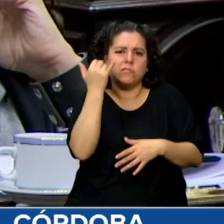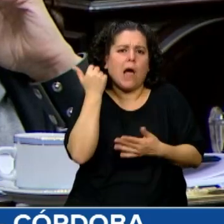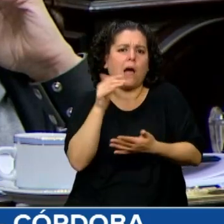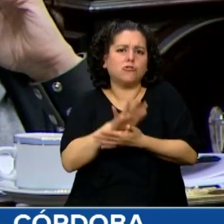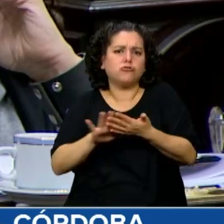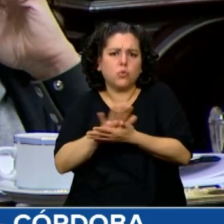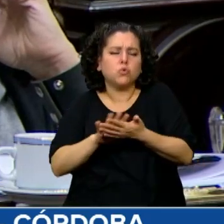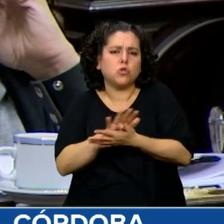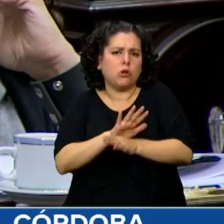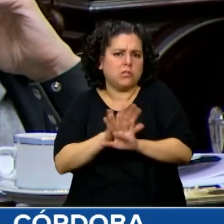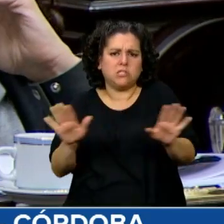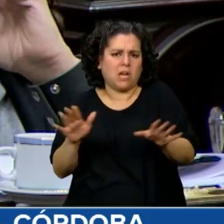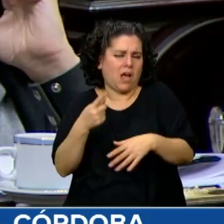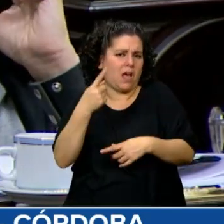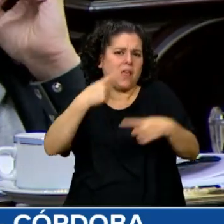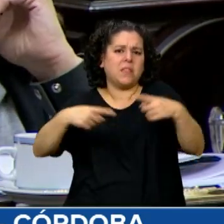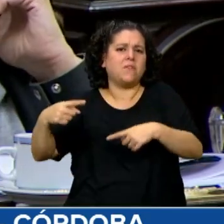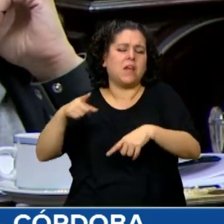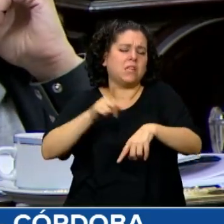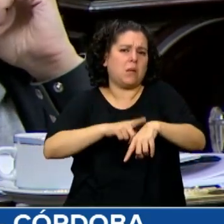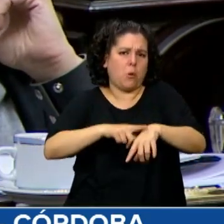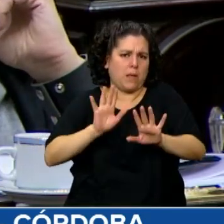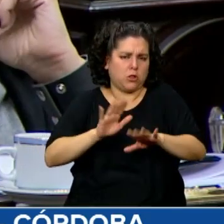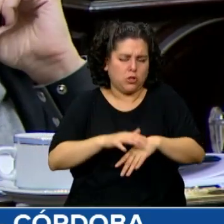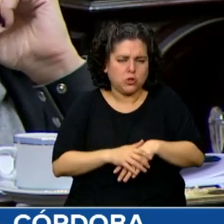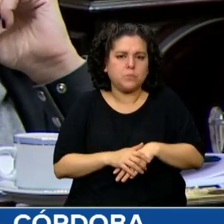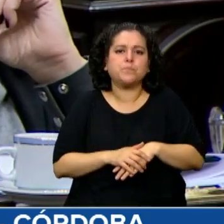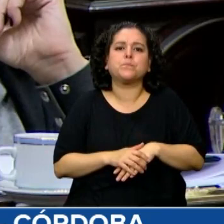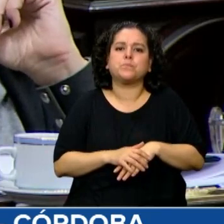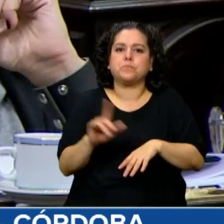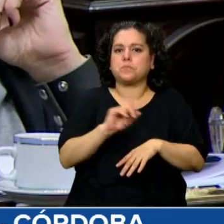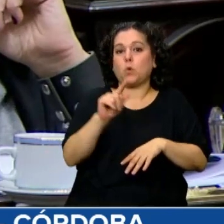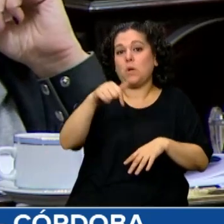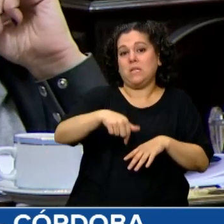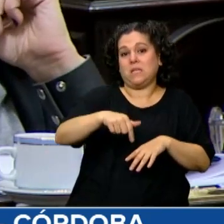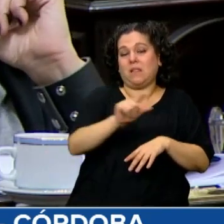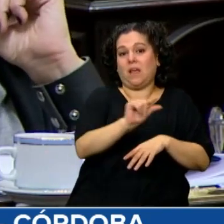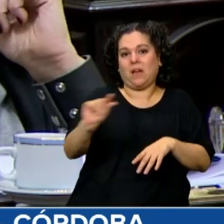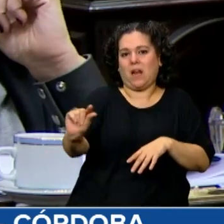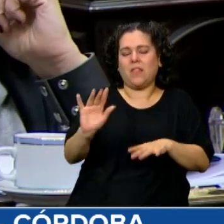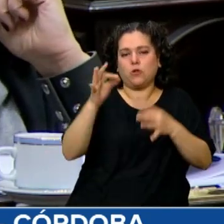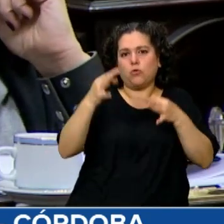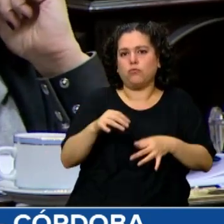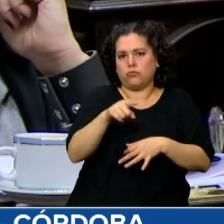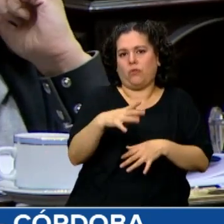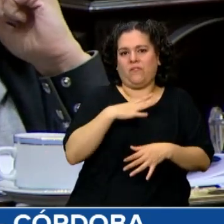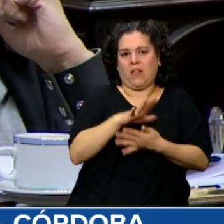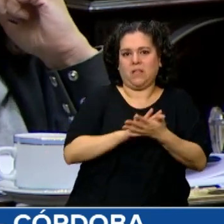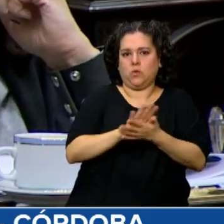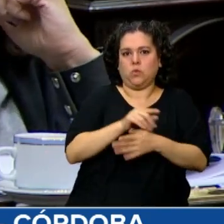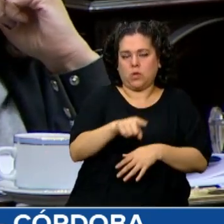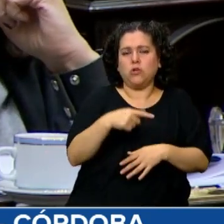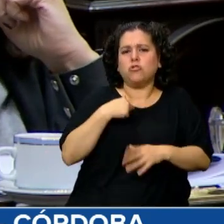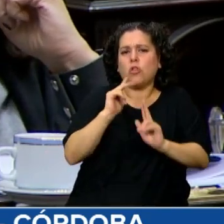soluciones en distintos momentos. No fue el caso de estos créditos, que vuelvo a decir,